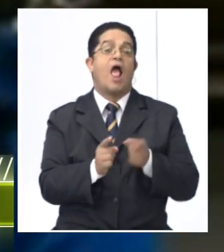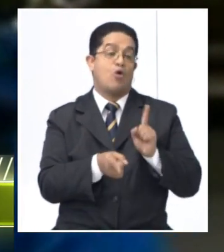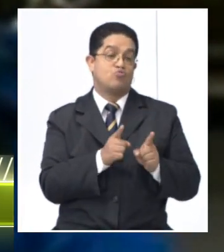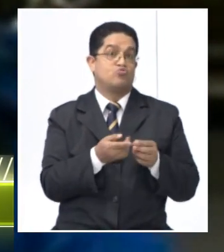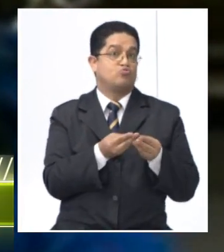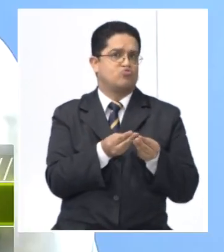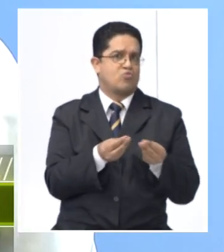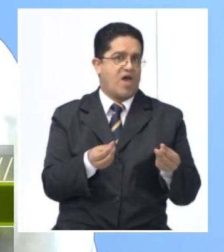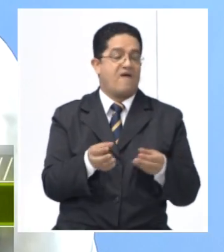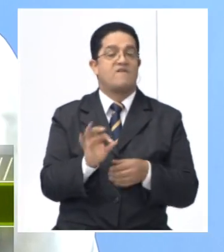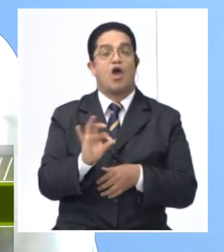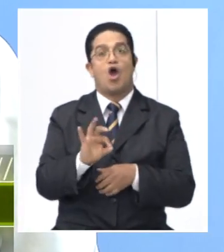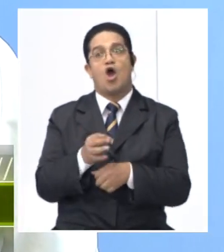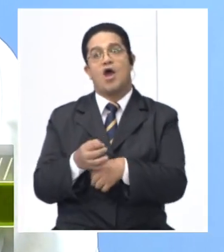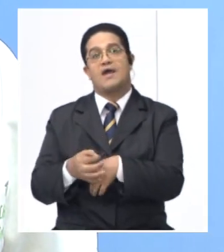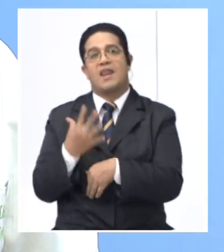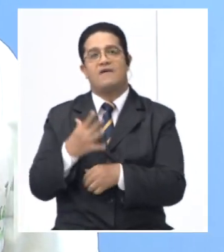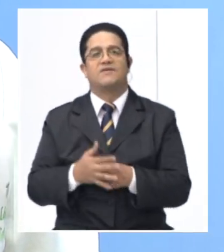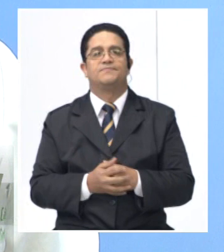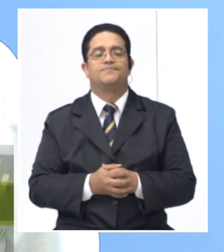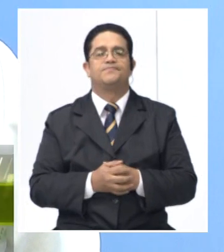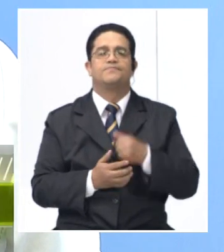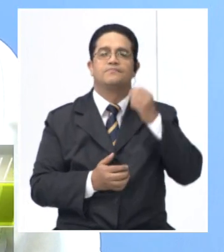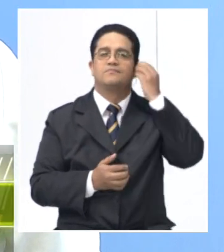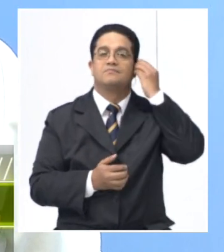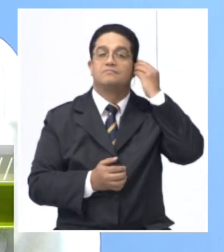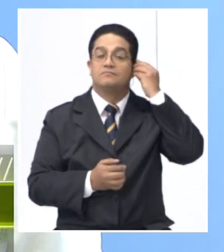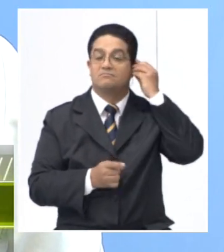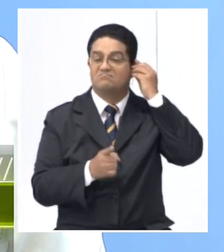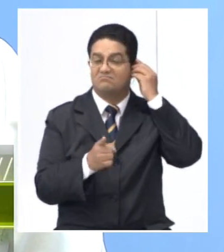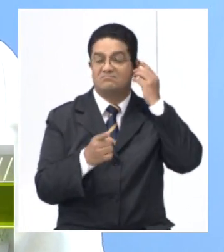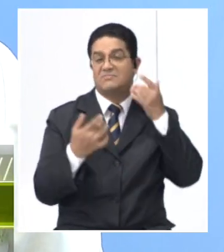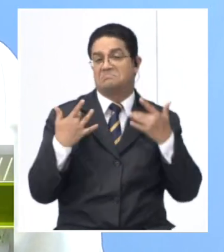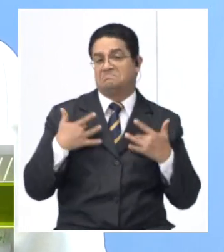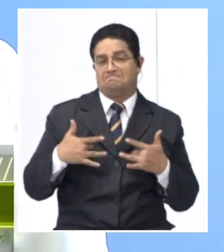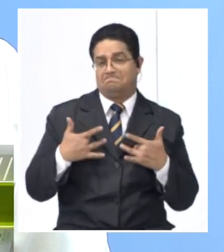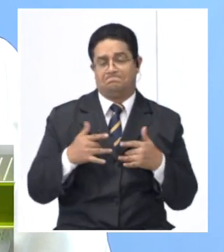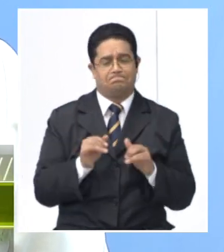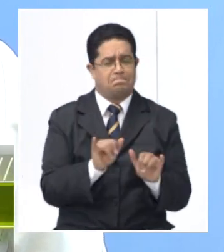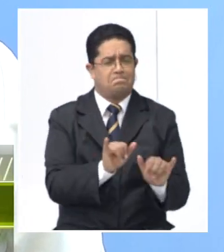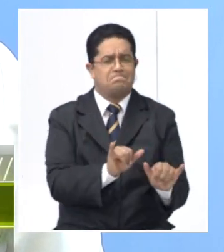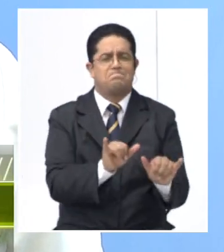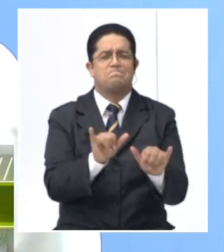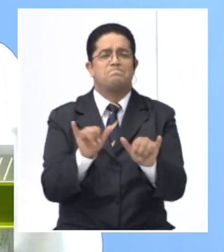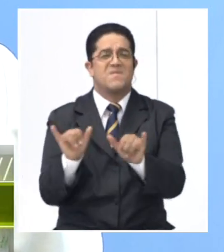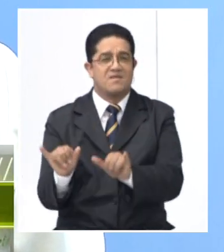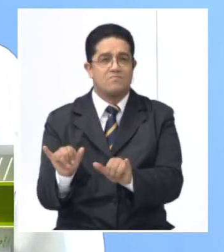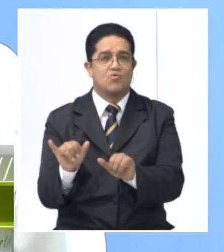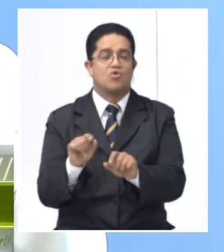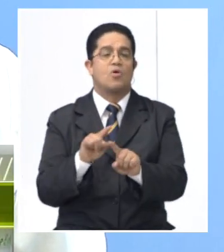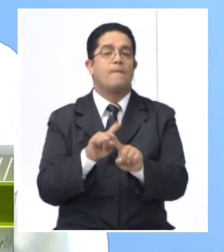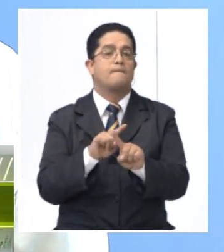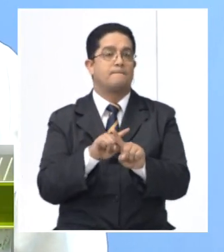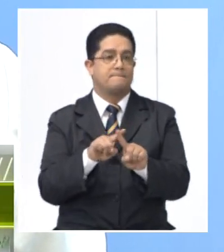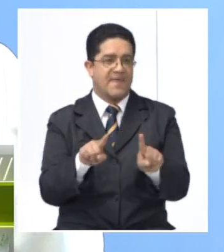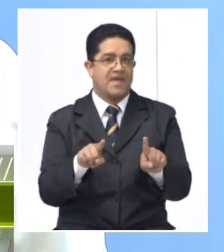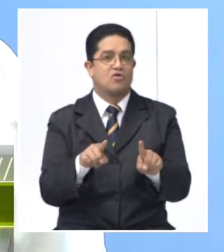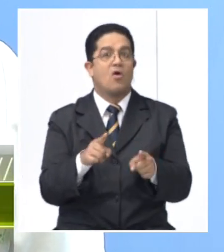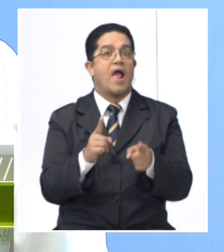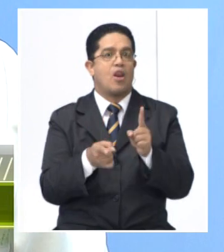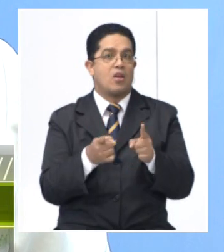o agudos. Y bueno, los síntomas realmente no han cambiado casi que desde el principio, sin embargo sí han disminuido